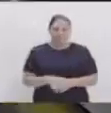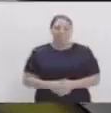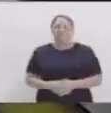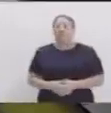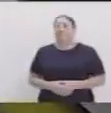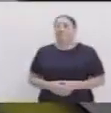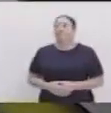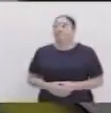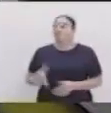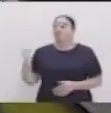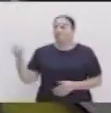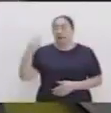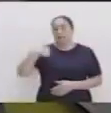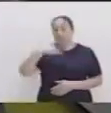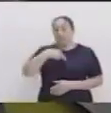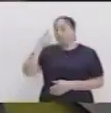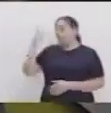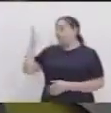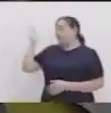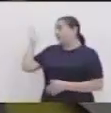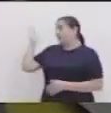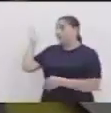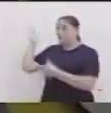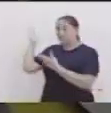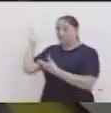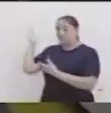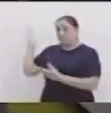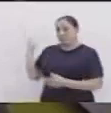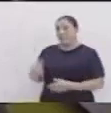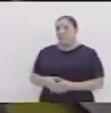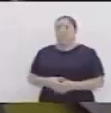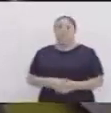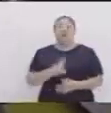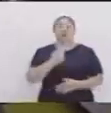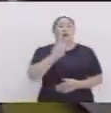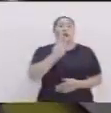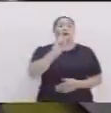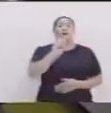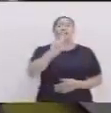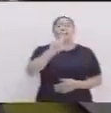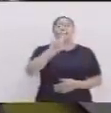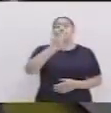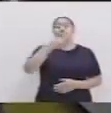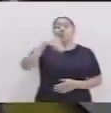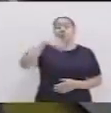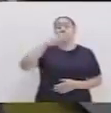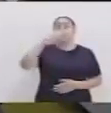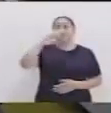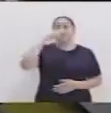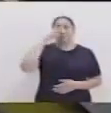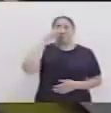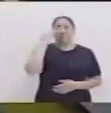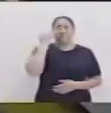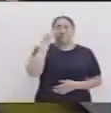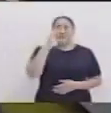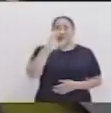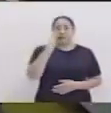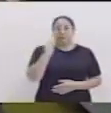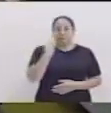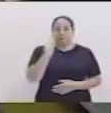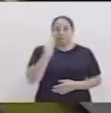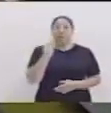de Gravesande, pudimos relacionarlo con la dilatación volumétrica, que el volumen de la esfera que nosotros teníamos fue lo que